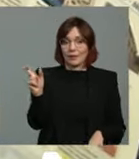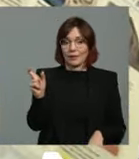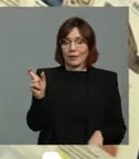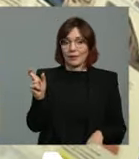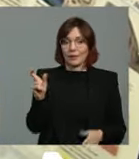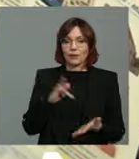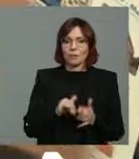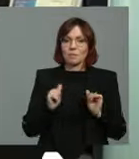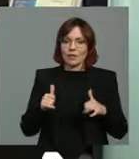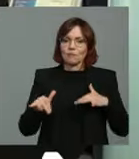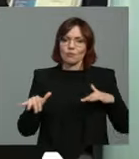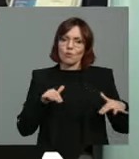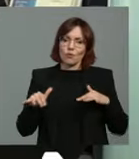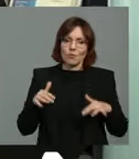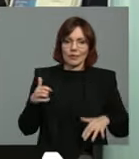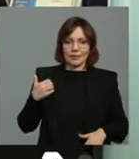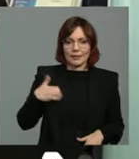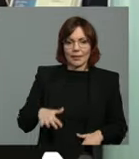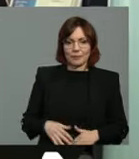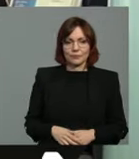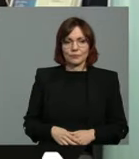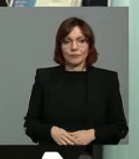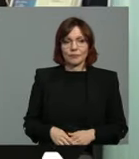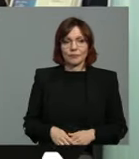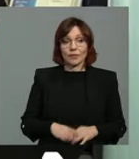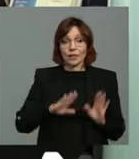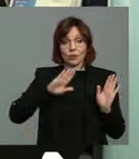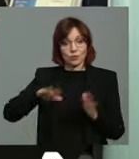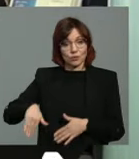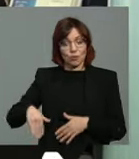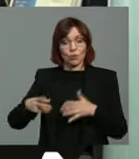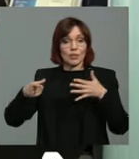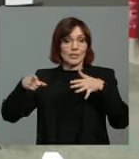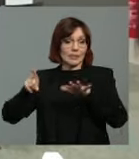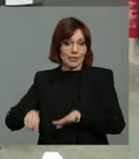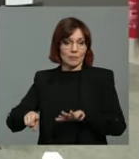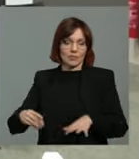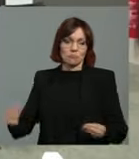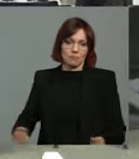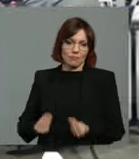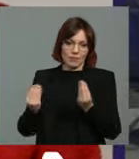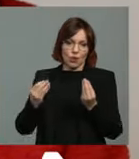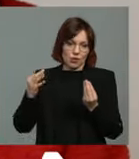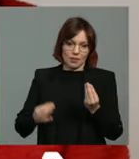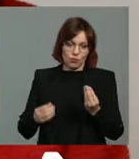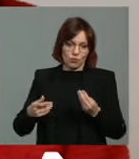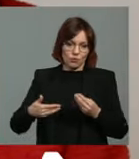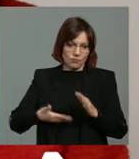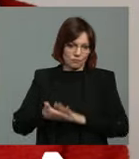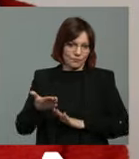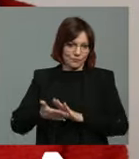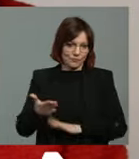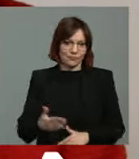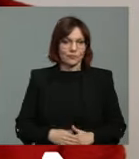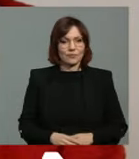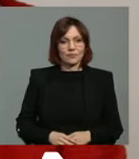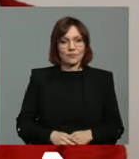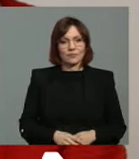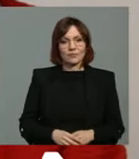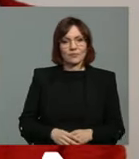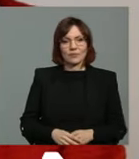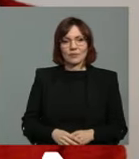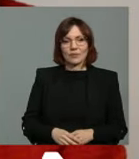empieza a mover Y probablemente el segundo semestre del año sí que sea mucho más positivo en ese sentido por lo tanto Estefanía Porque me imagino que habrá personas que